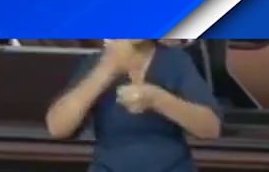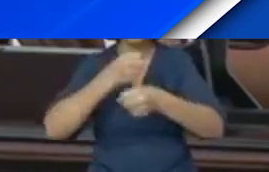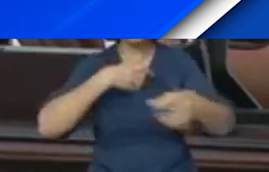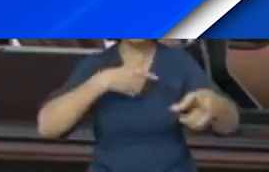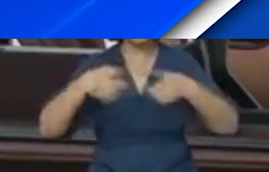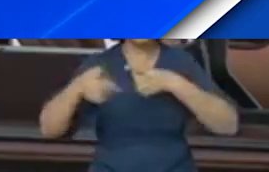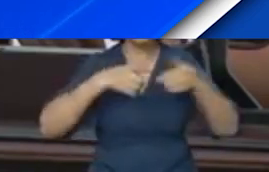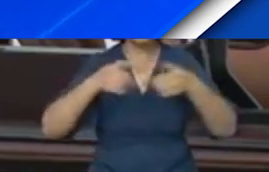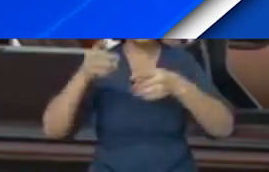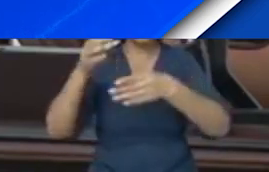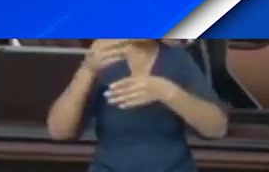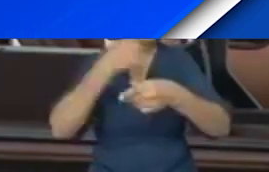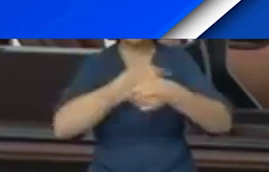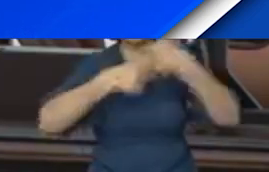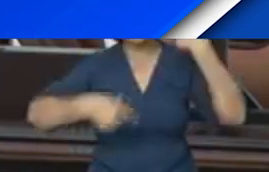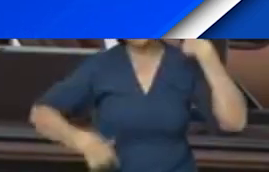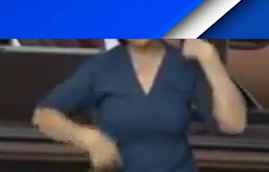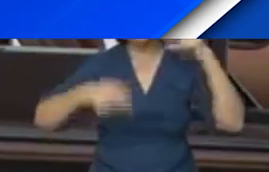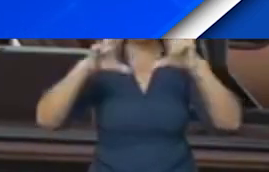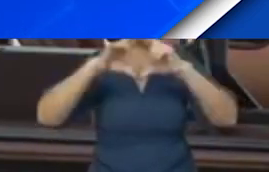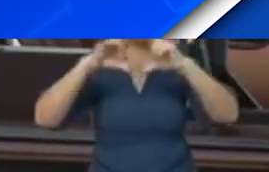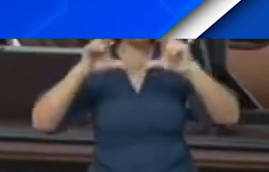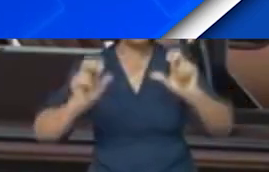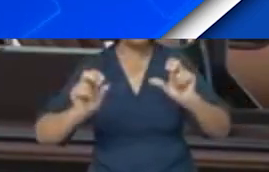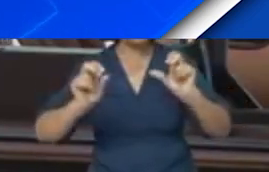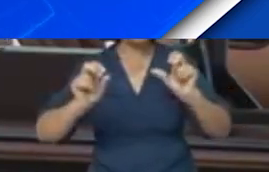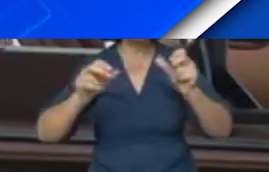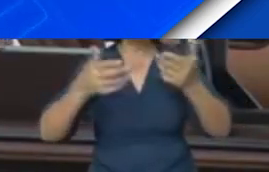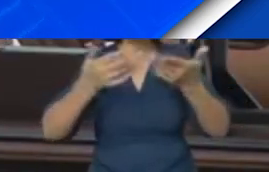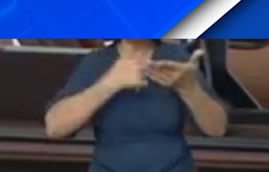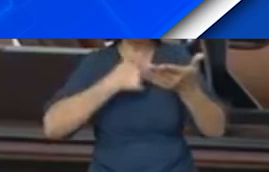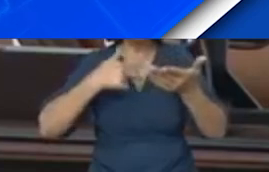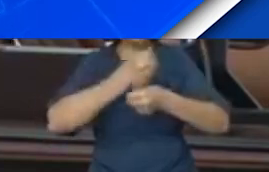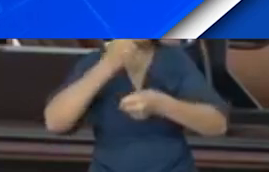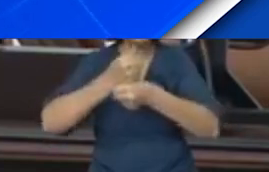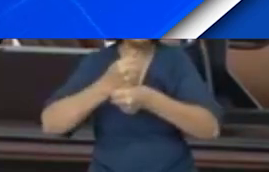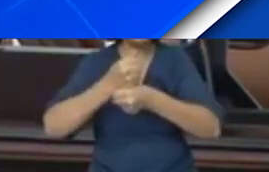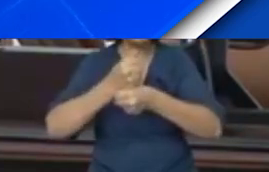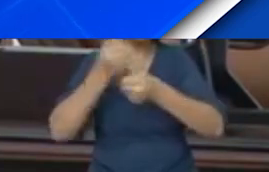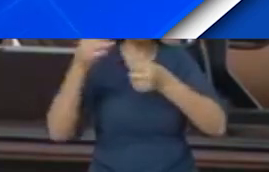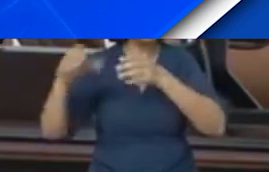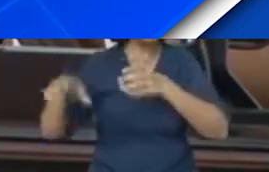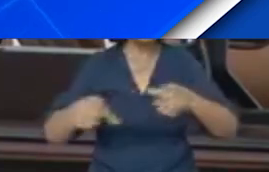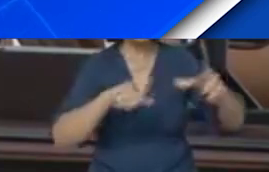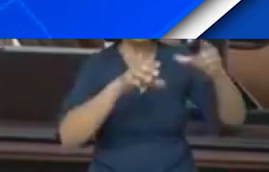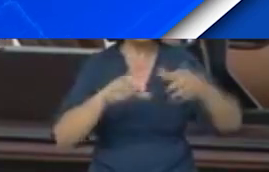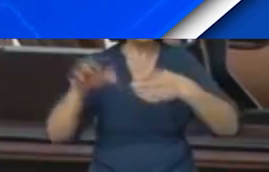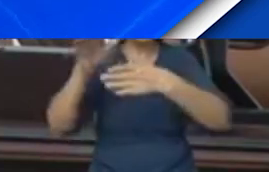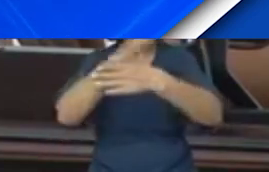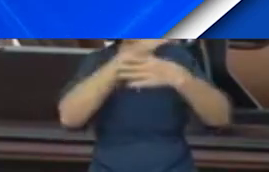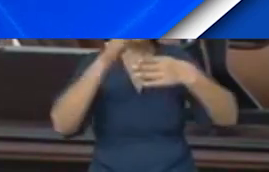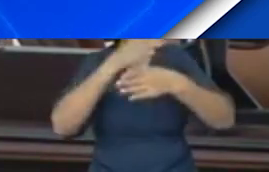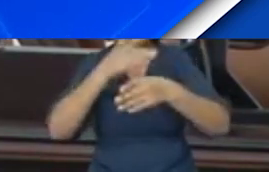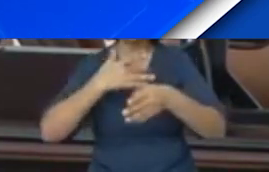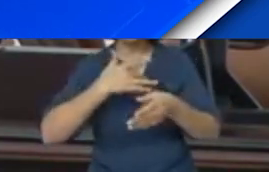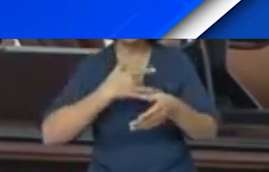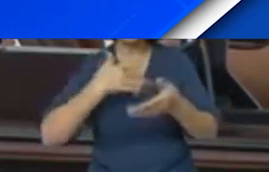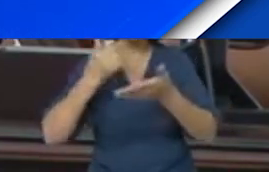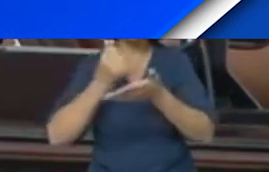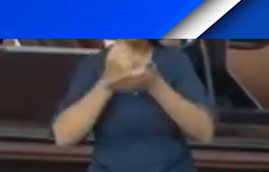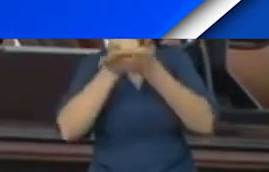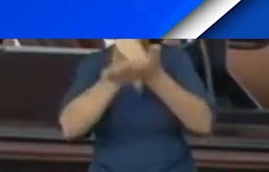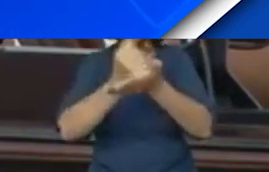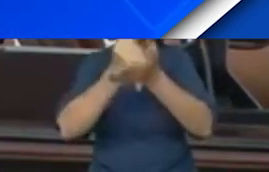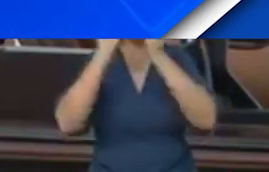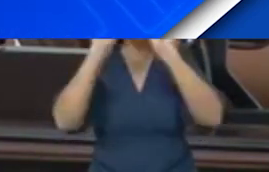delegadas por instrucciones del presidente de la república para llevar a cabo acciones de cualquier índole que incidan o